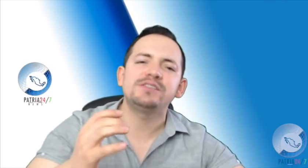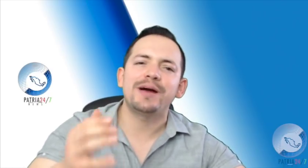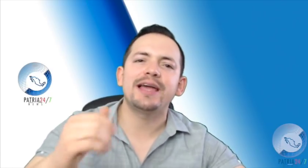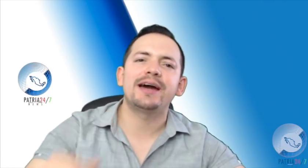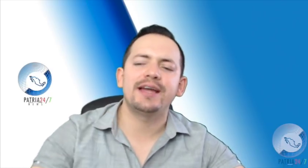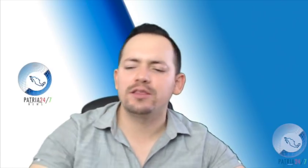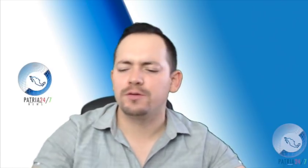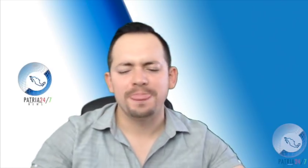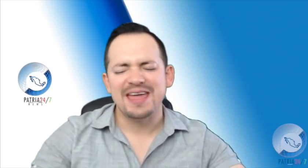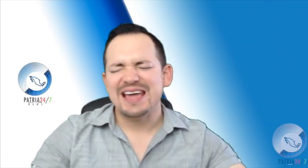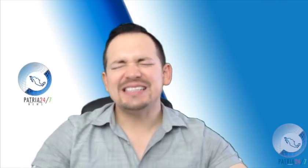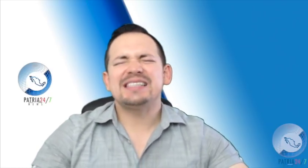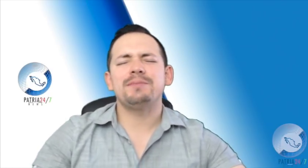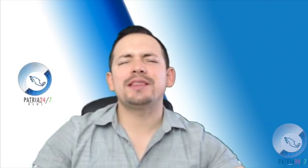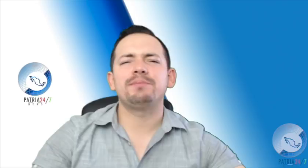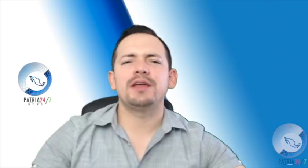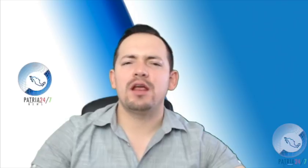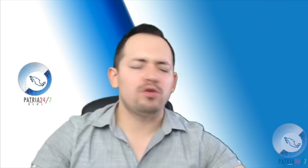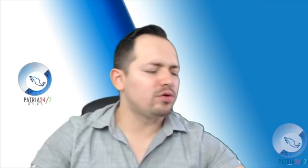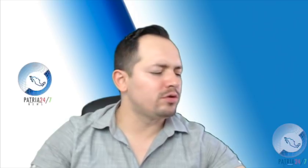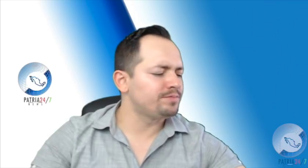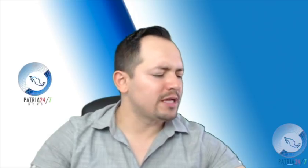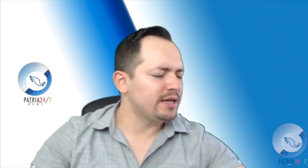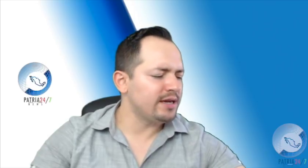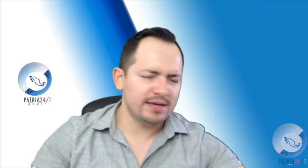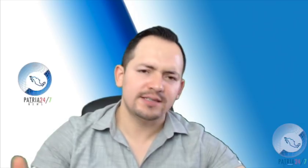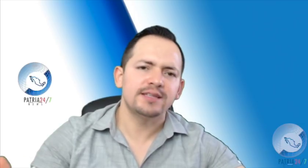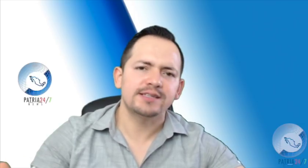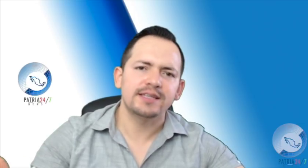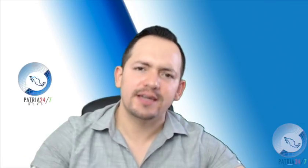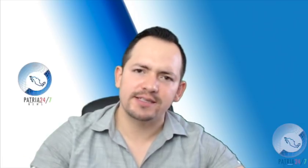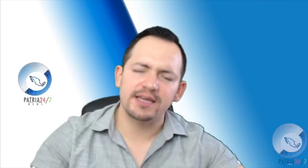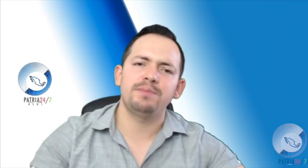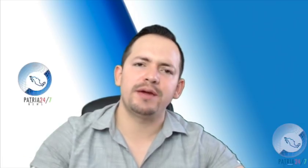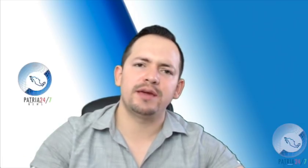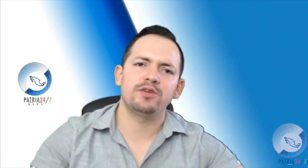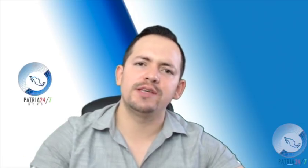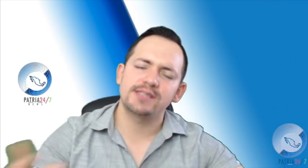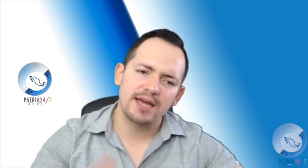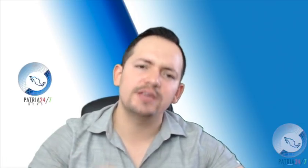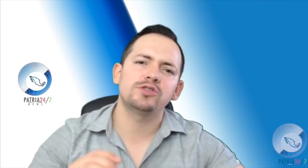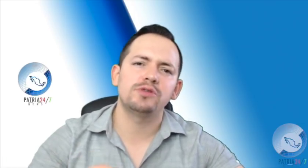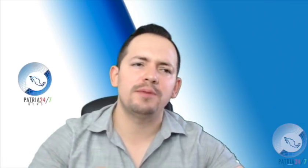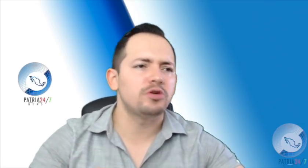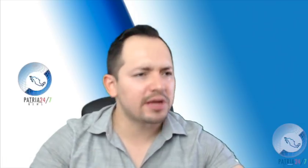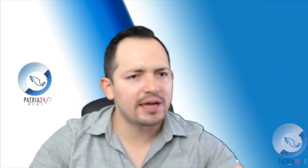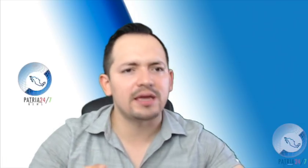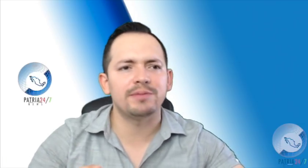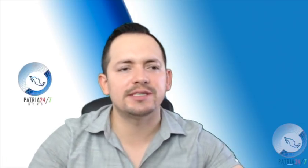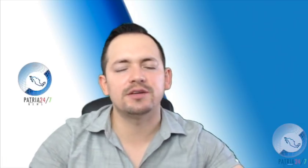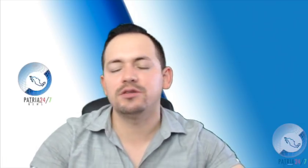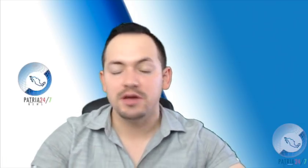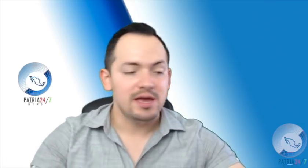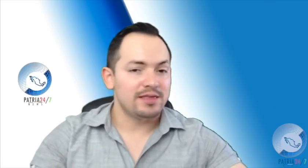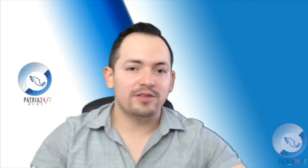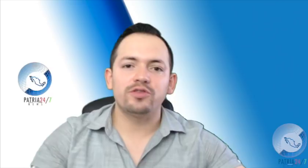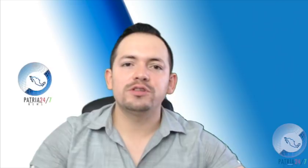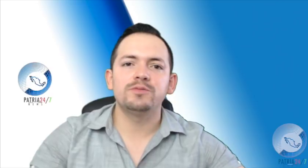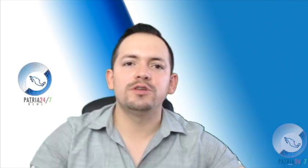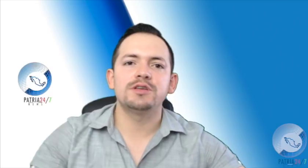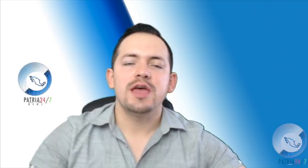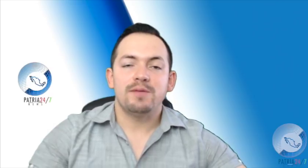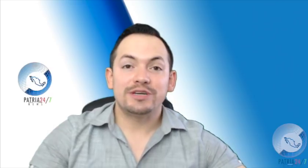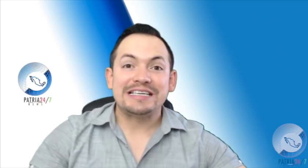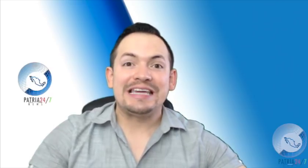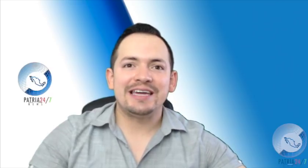el país vaya ganando. Ese tema también es interesante, que sí, el periodista hizo su labor, que investigó. De